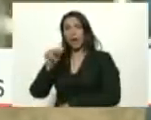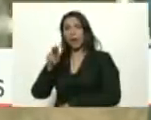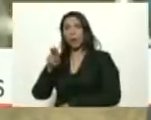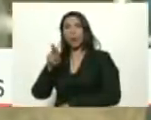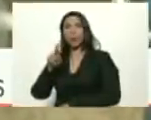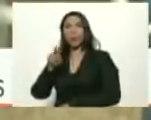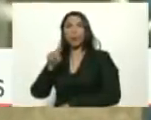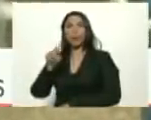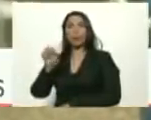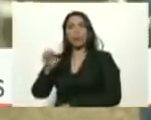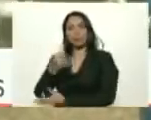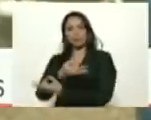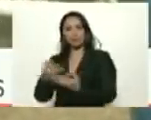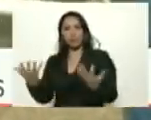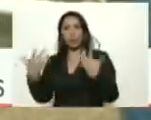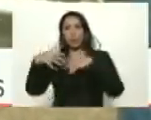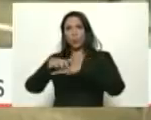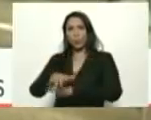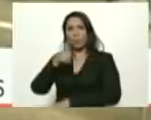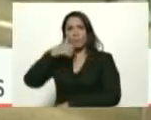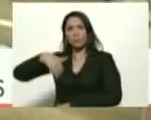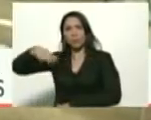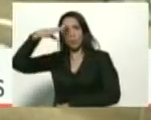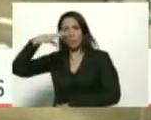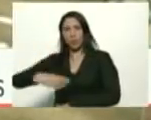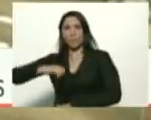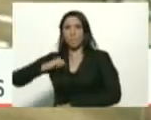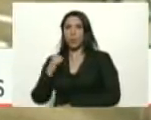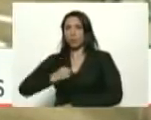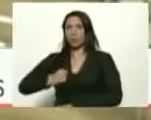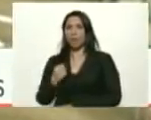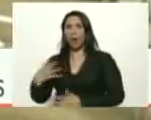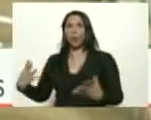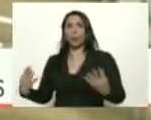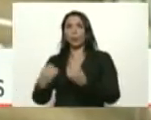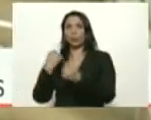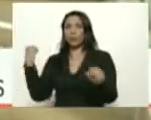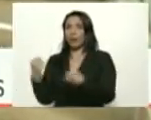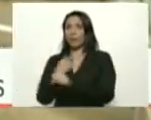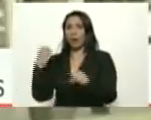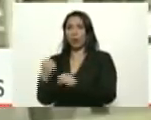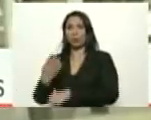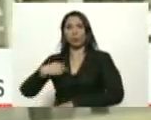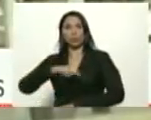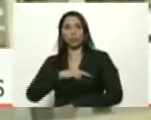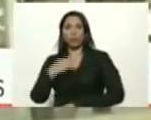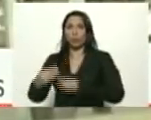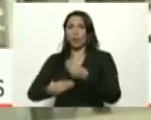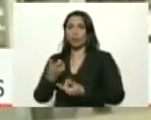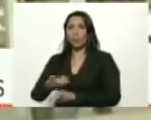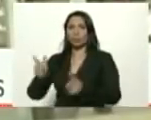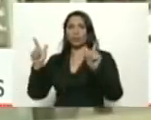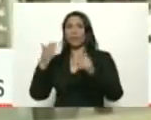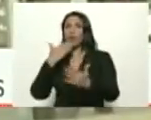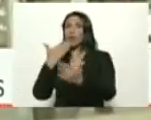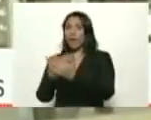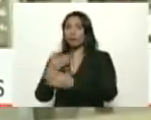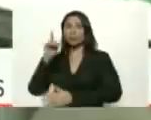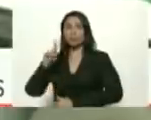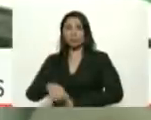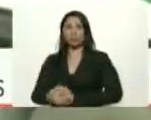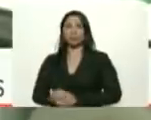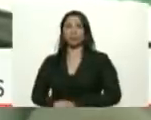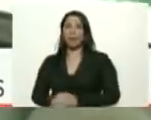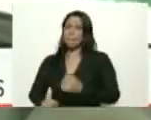perfecta unión cívico-militar-policial, junto a la clase obrera, hemos hecho posible, y gracias por supuesto